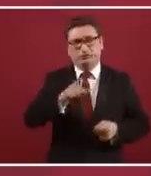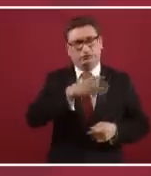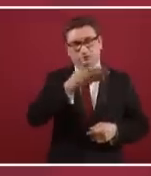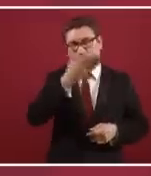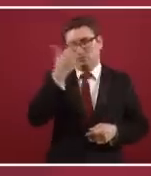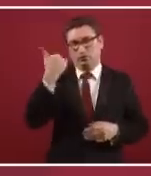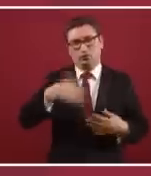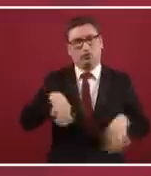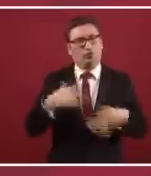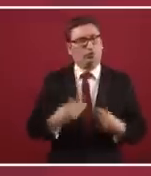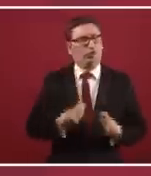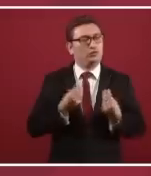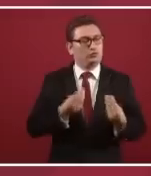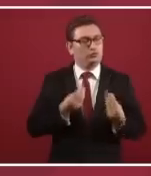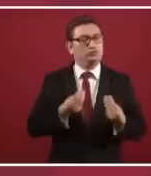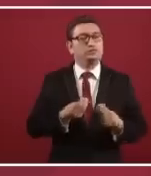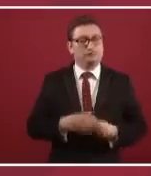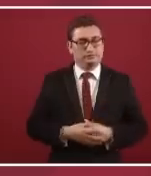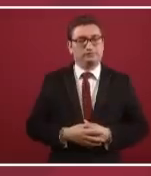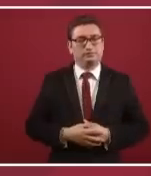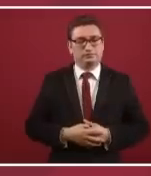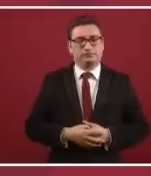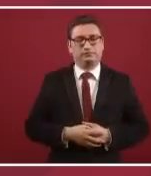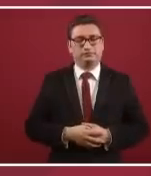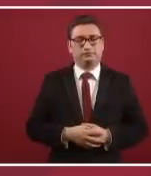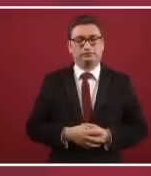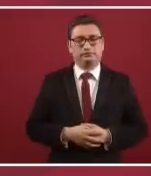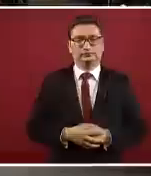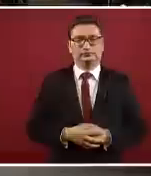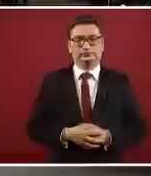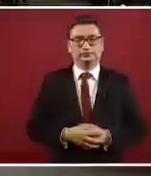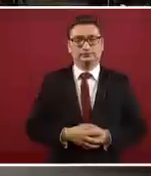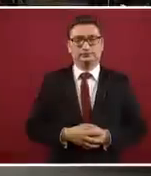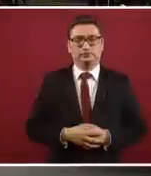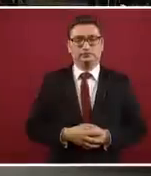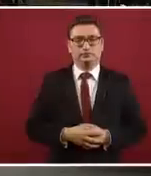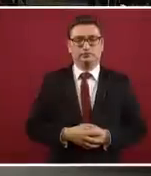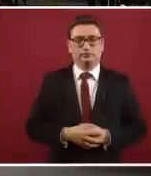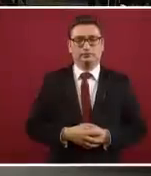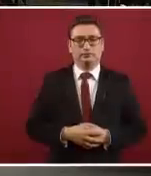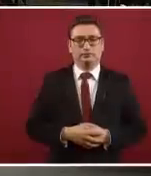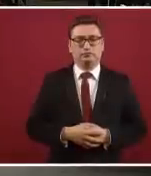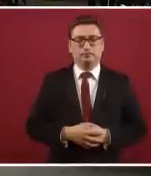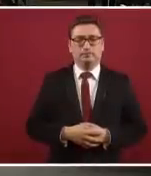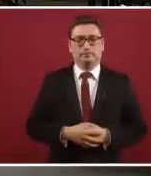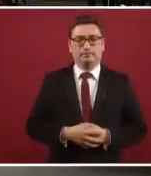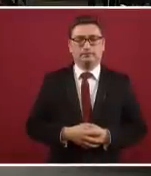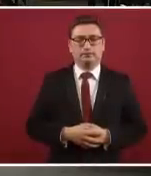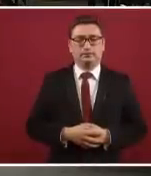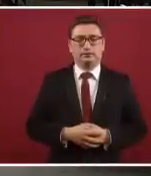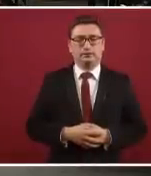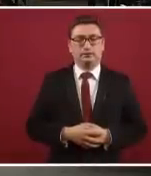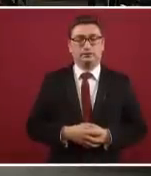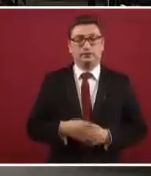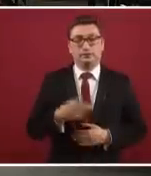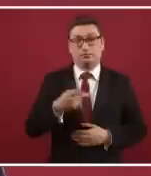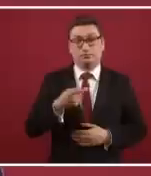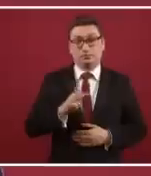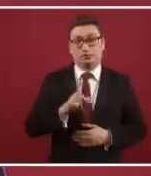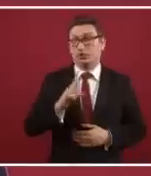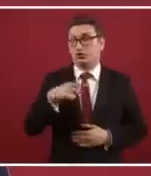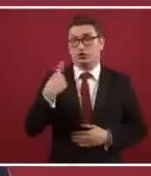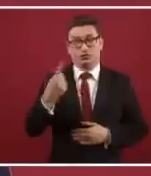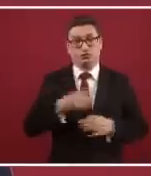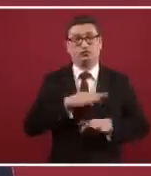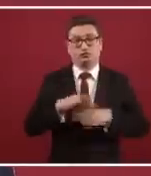¿Cuánto? Sí. pero tenemos todos que